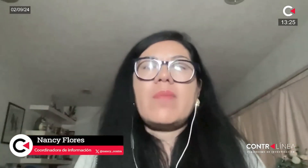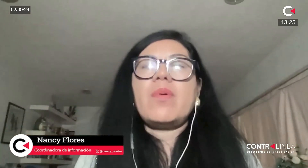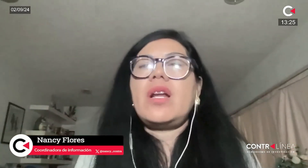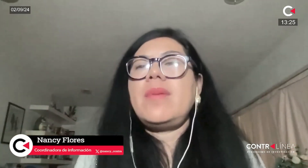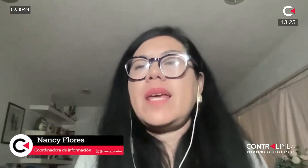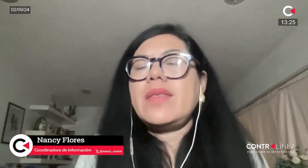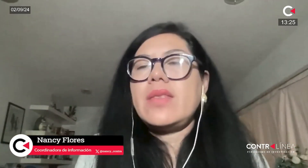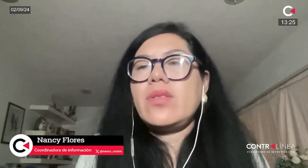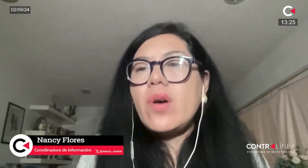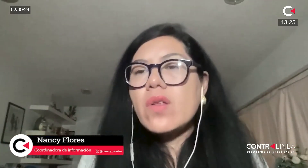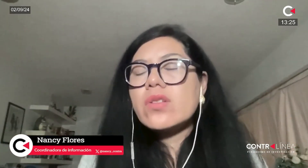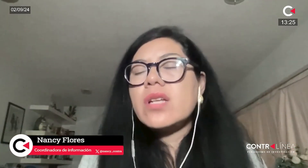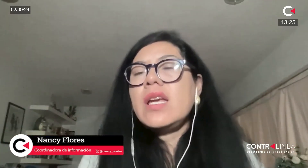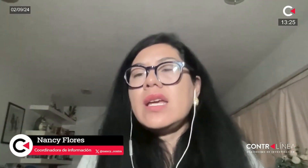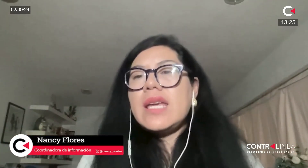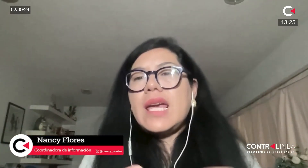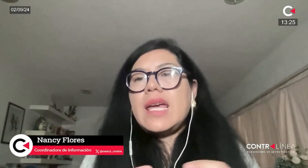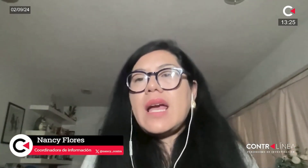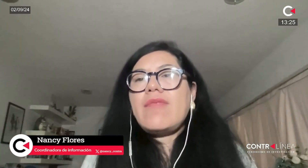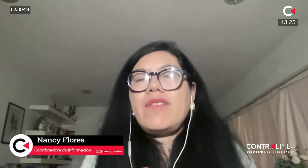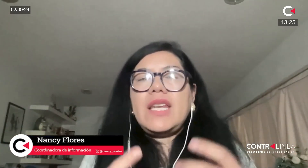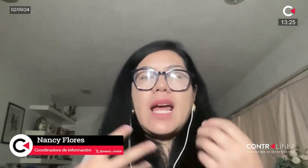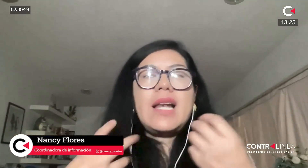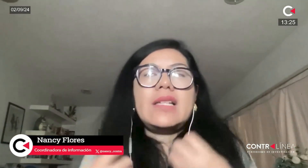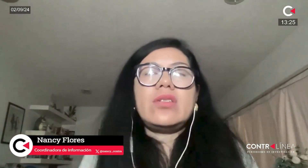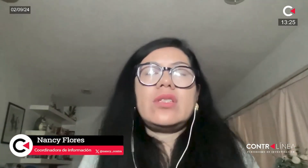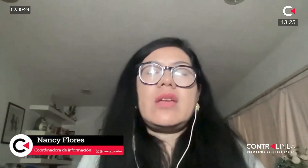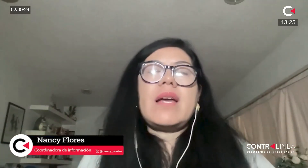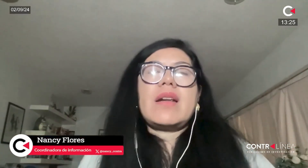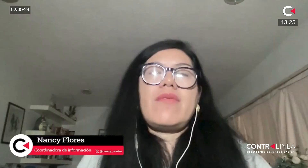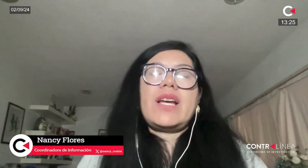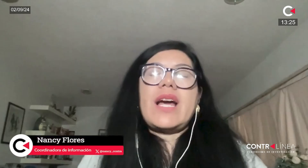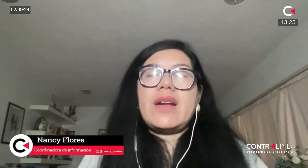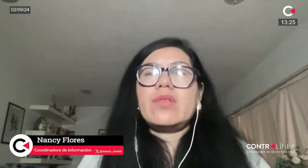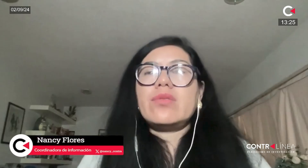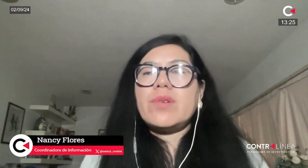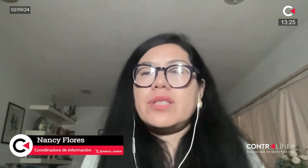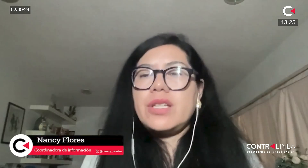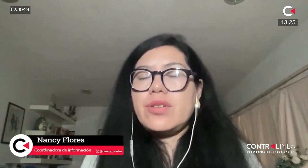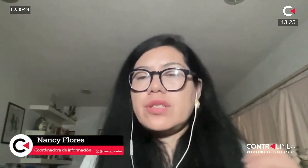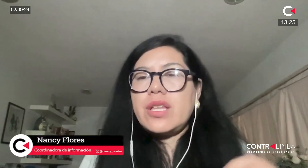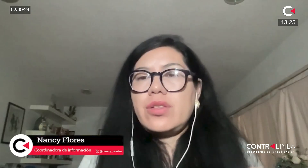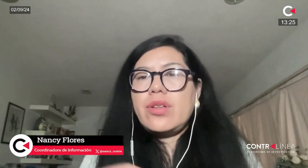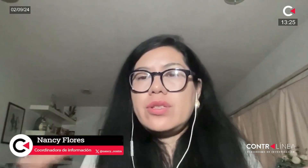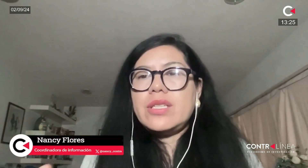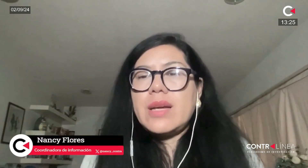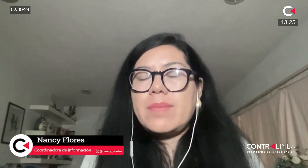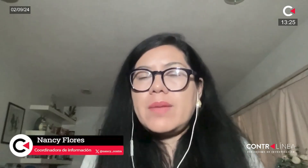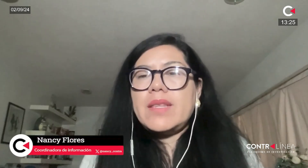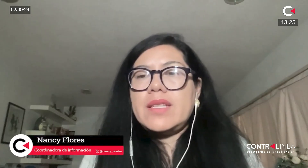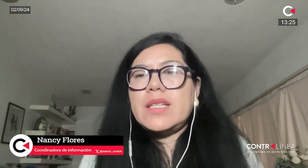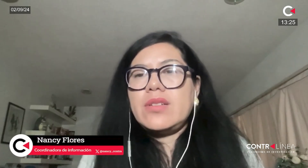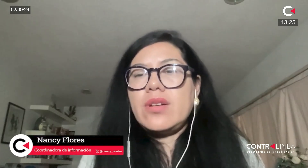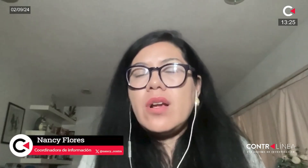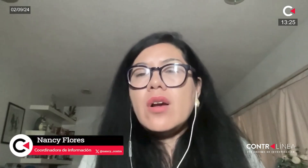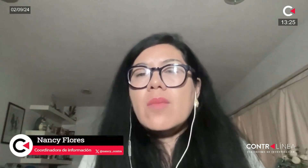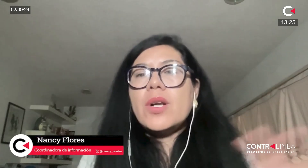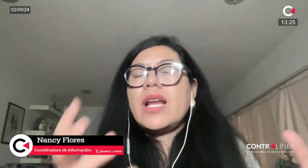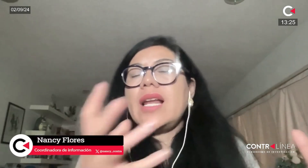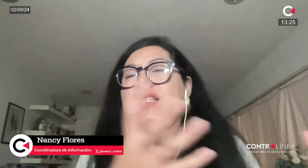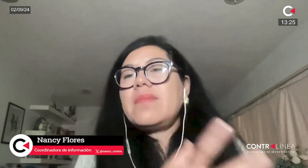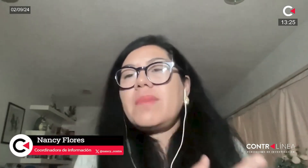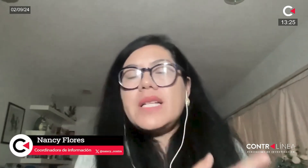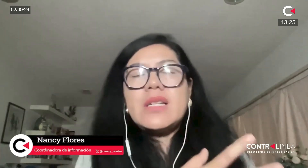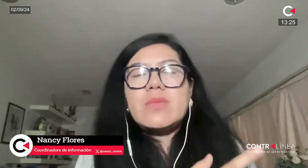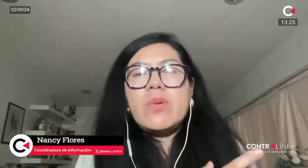diciéndole que era por el bien de todos, que al final eso se iba a reflejar en los bolsillos de todos, esa privatización,